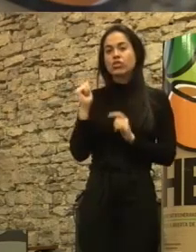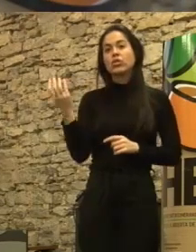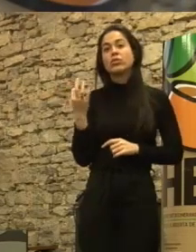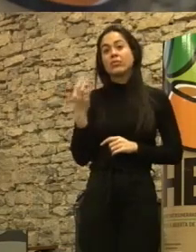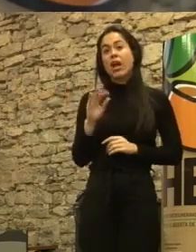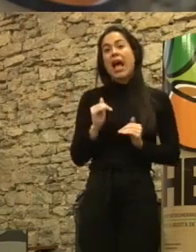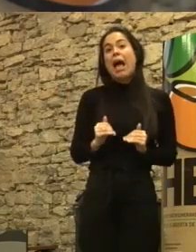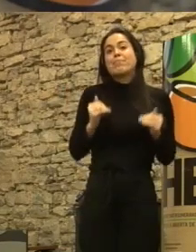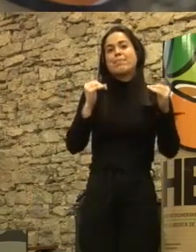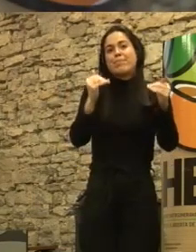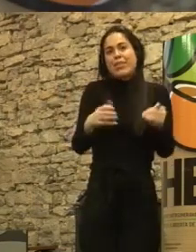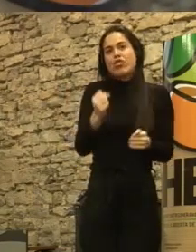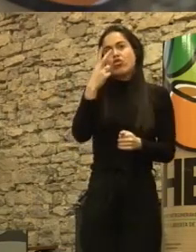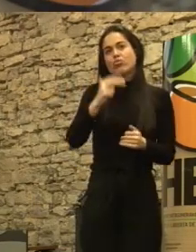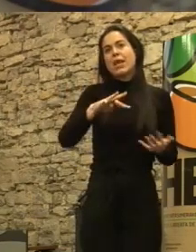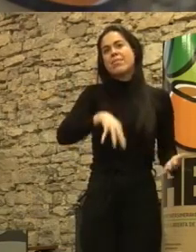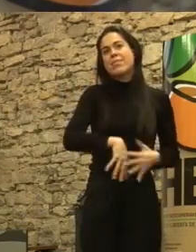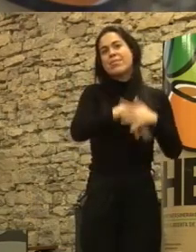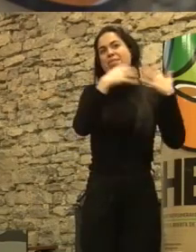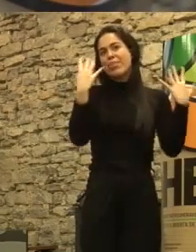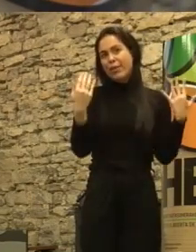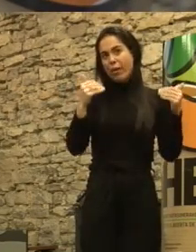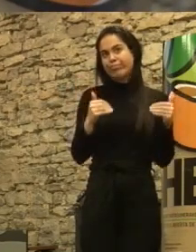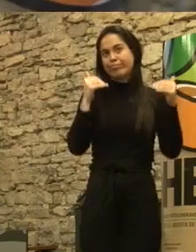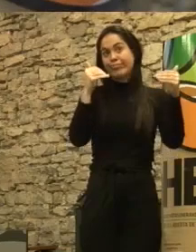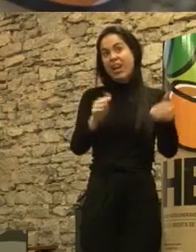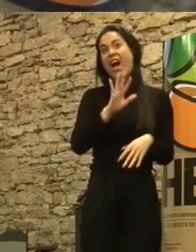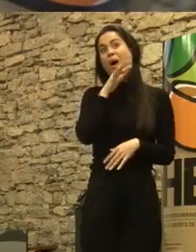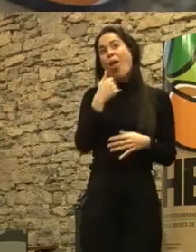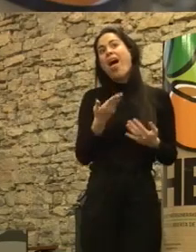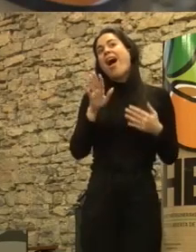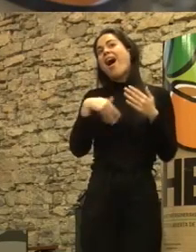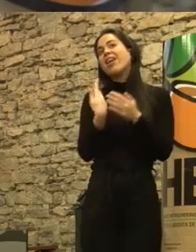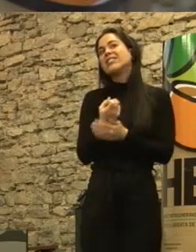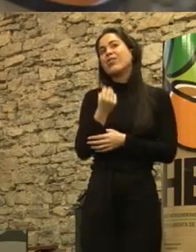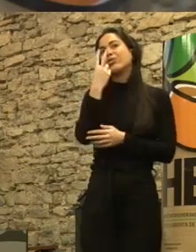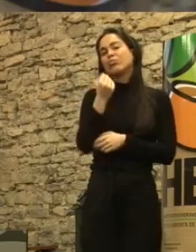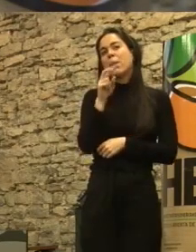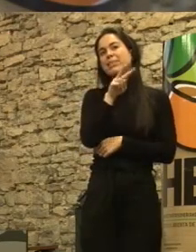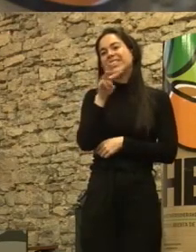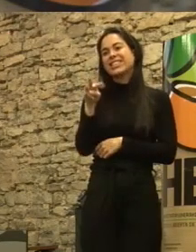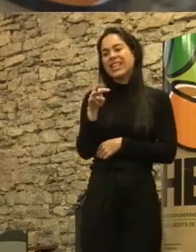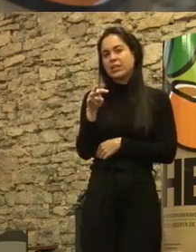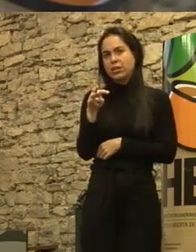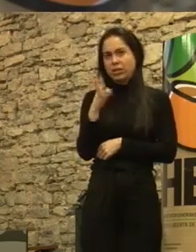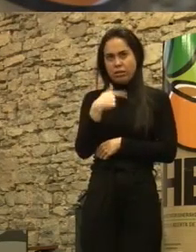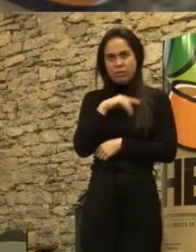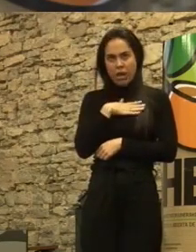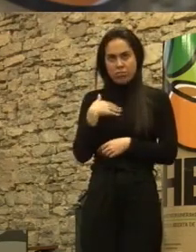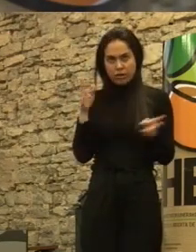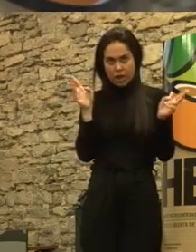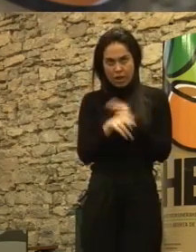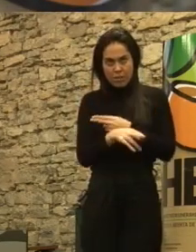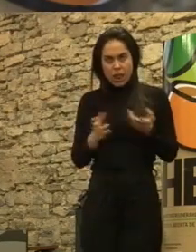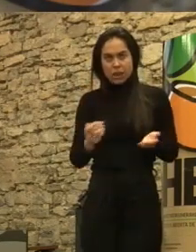en el 2019, está aplazado al 2023, pero todavía está ahí, aplazado, y queremos que se elimine. Queremos que